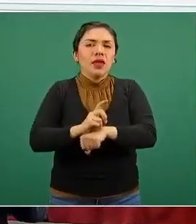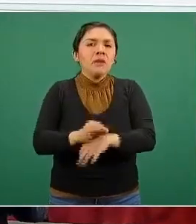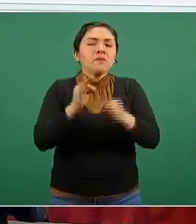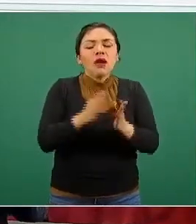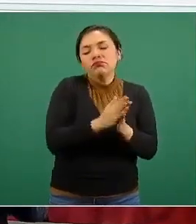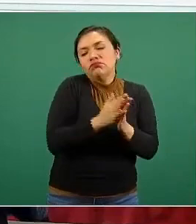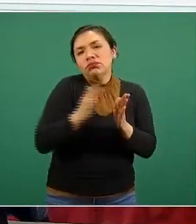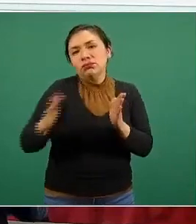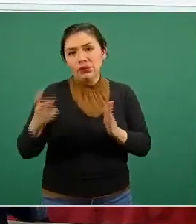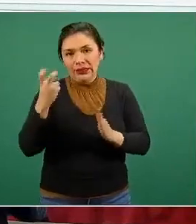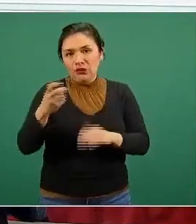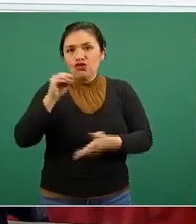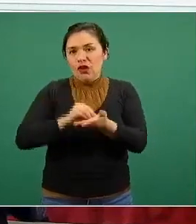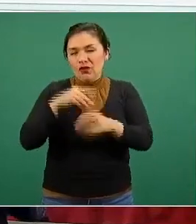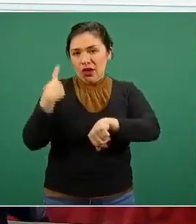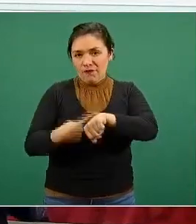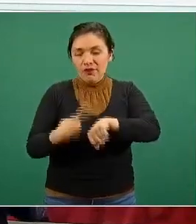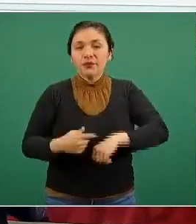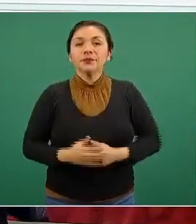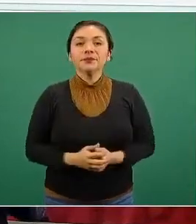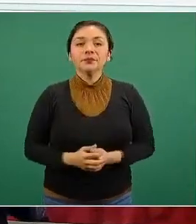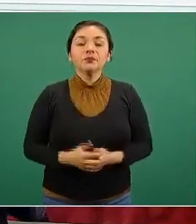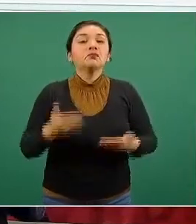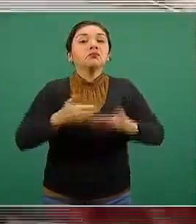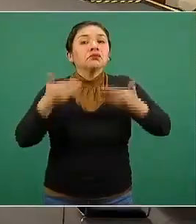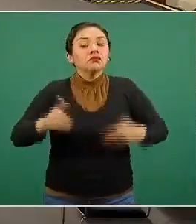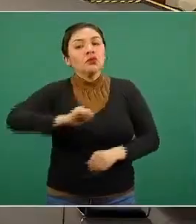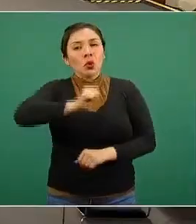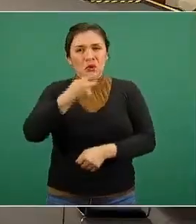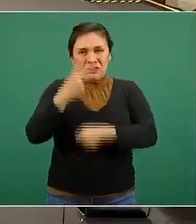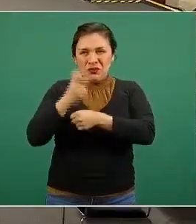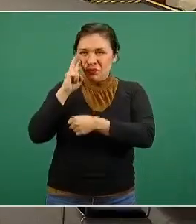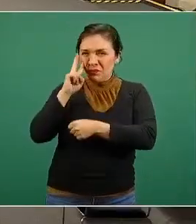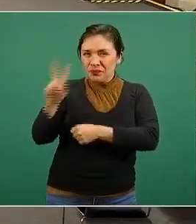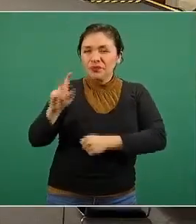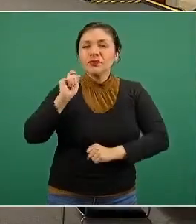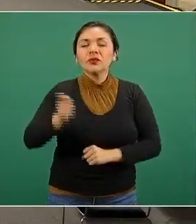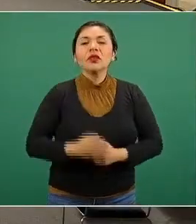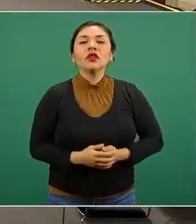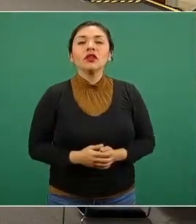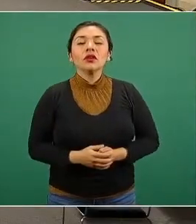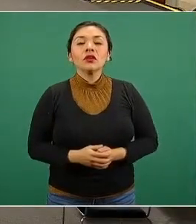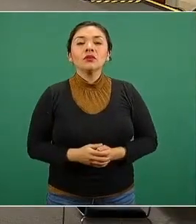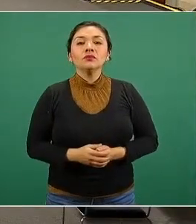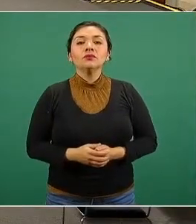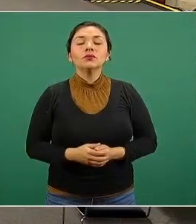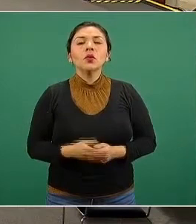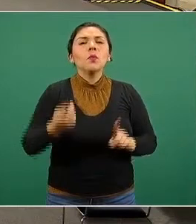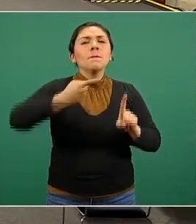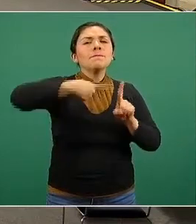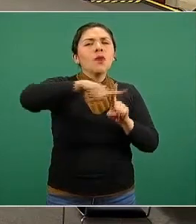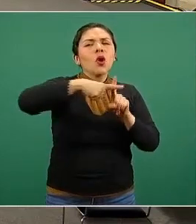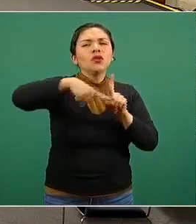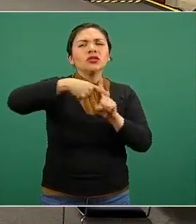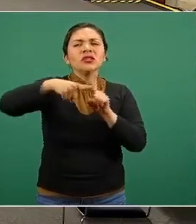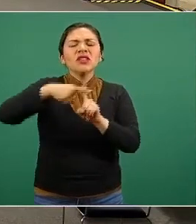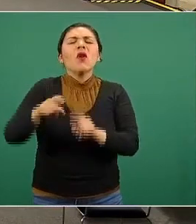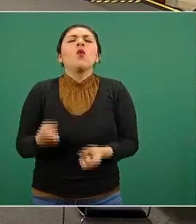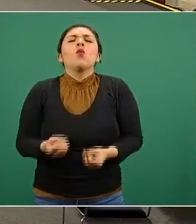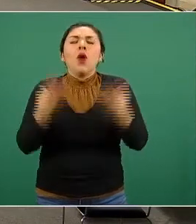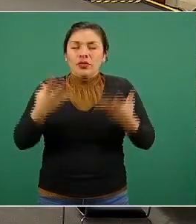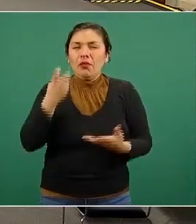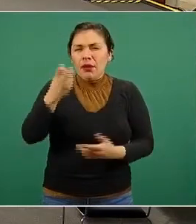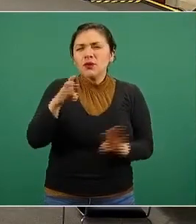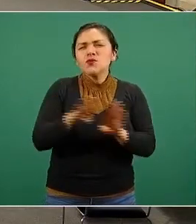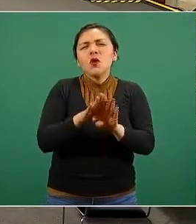14 días. Vemos ahora la siguiente diapositiva, el porcentaje de positividad, que es el que nos dice cómo